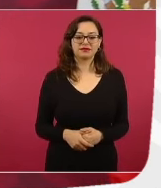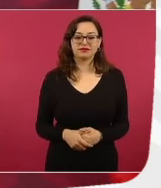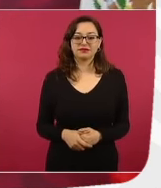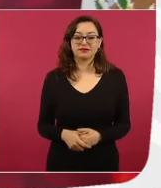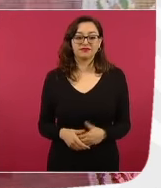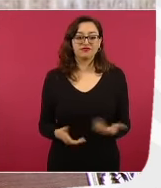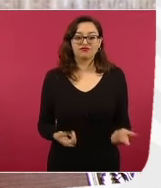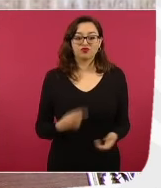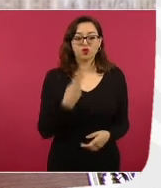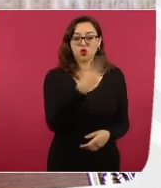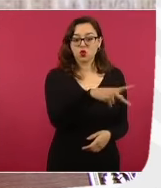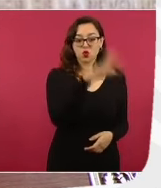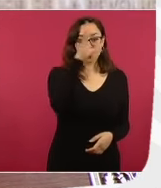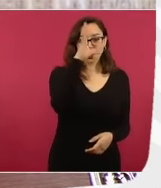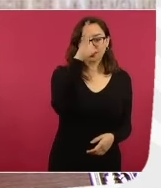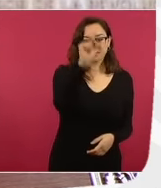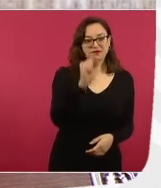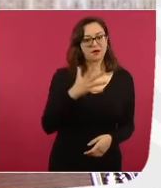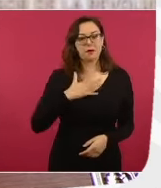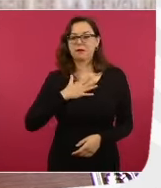concepciones distintas